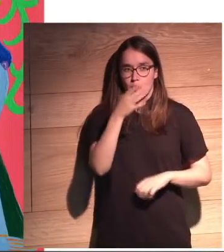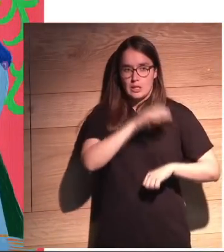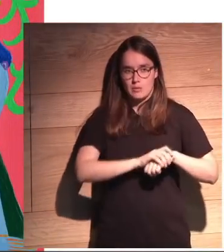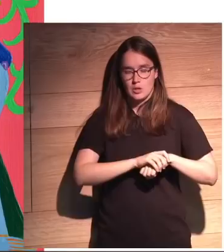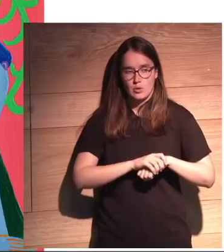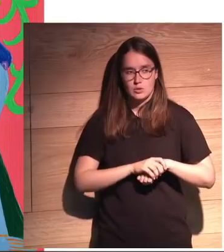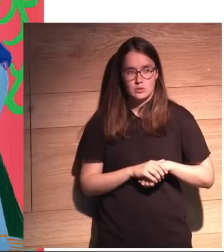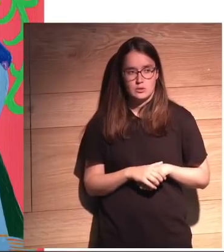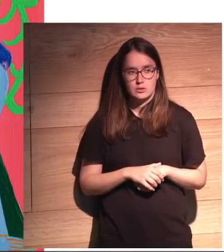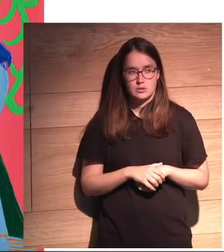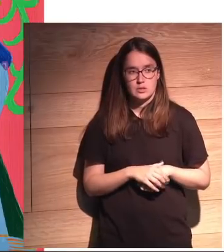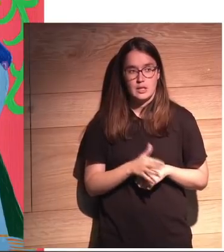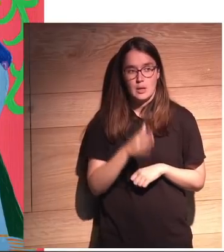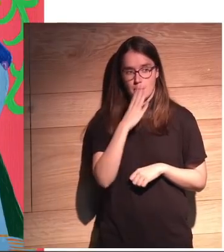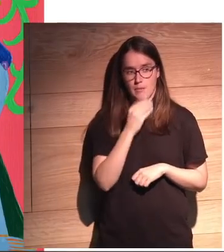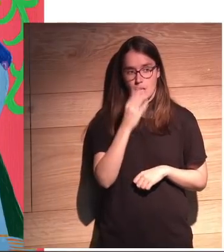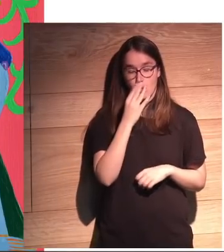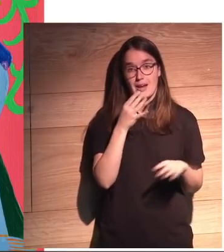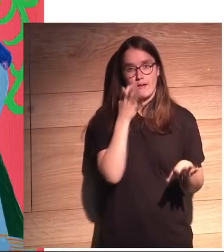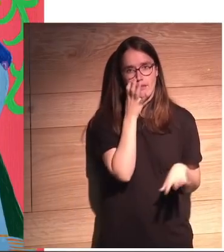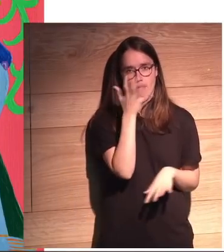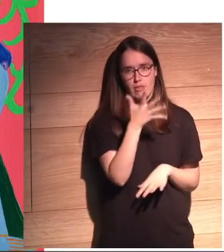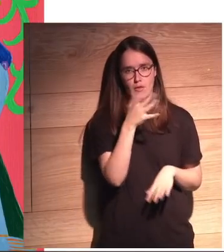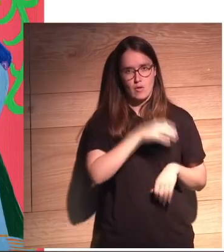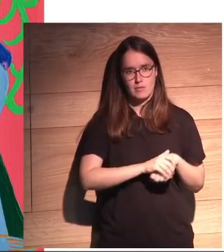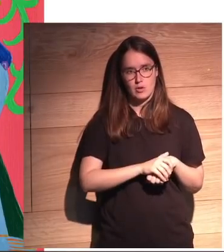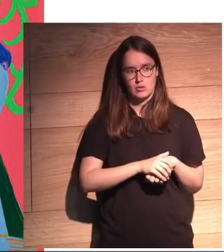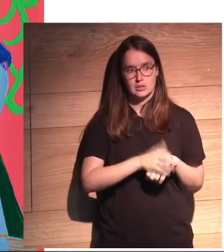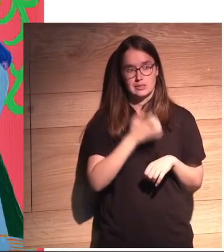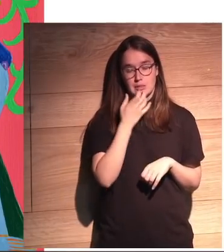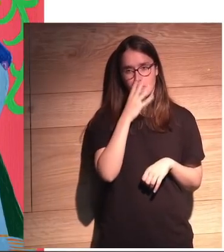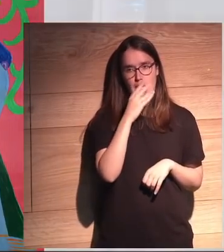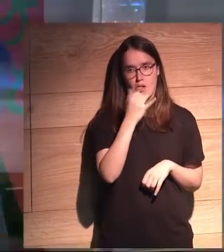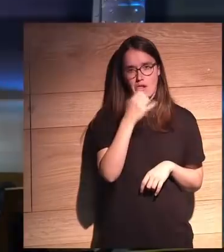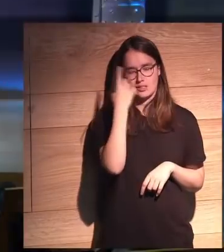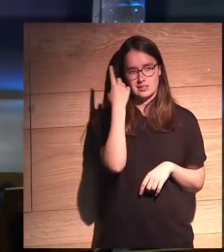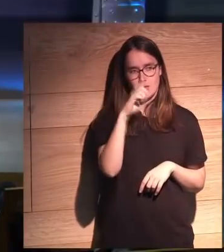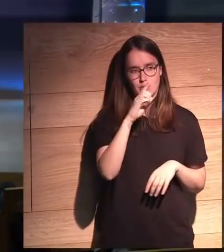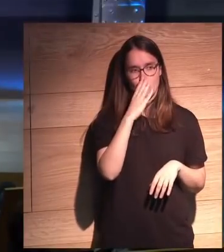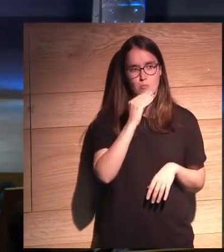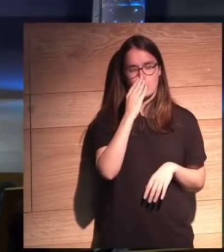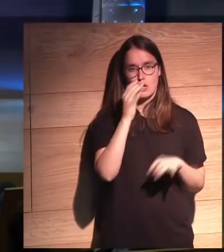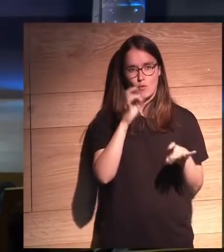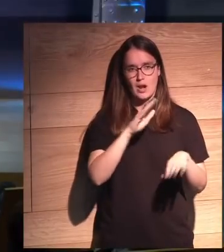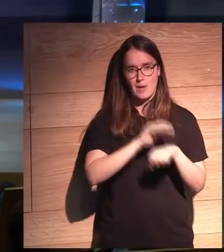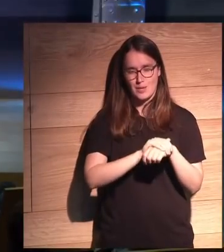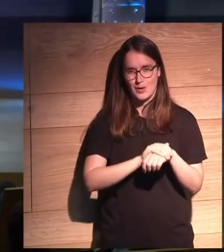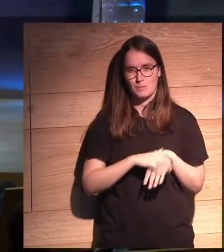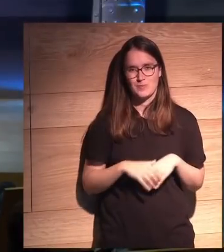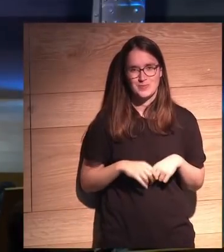de la perra Frica. En realidad son 5 amigos. Los que tenemos perro sabemos que un perro es un amigo